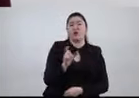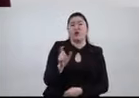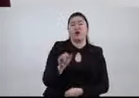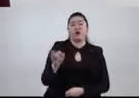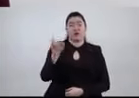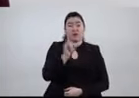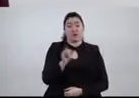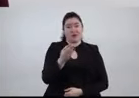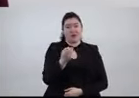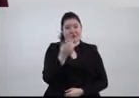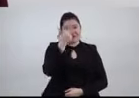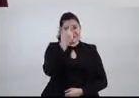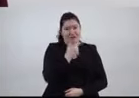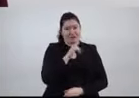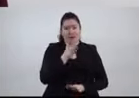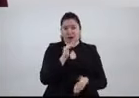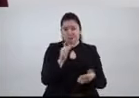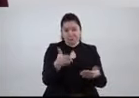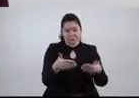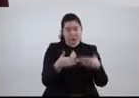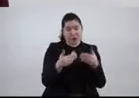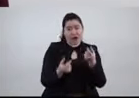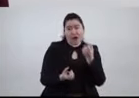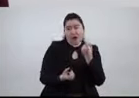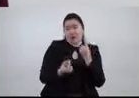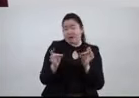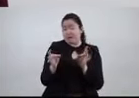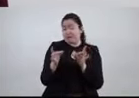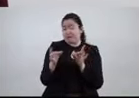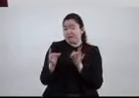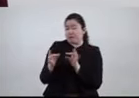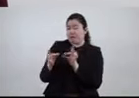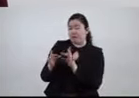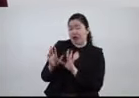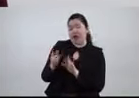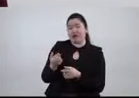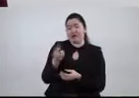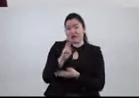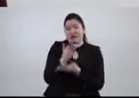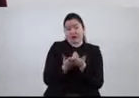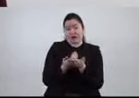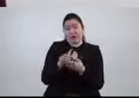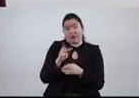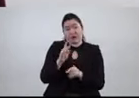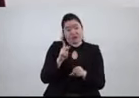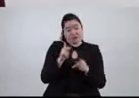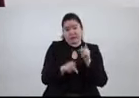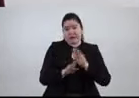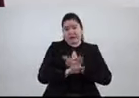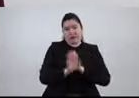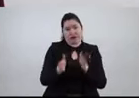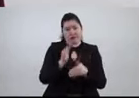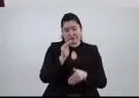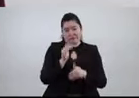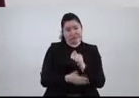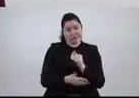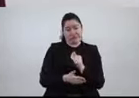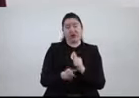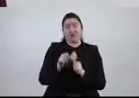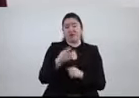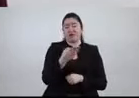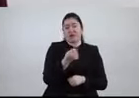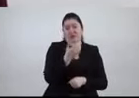noche. Estaremos recibiendo algunas incidencias, pero en realidad el padrón está cerrado por ahora. Las citas se hicieron con corte a ese día a las 9 de la